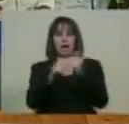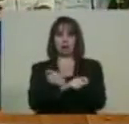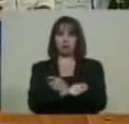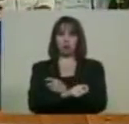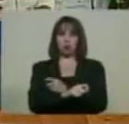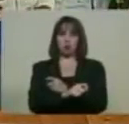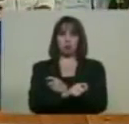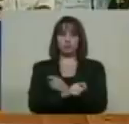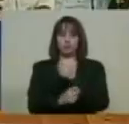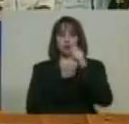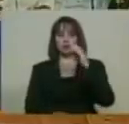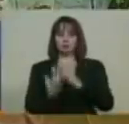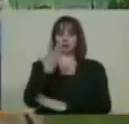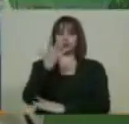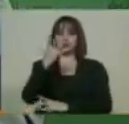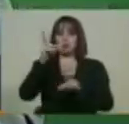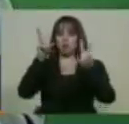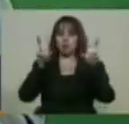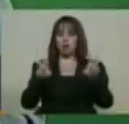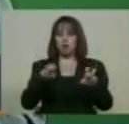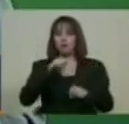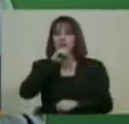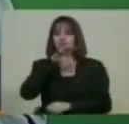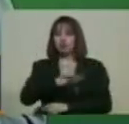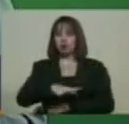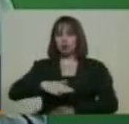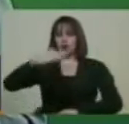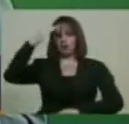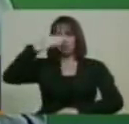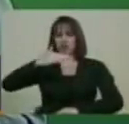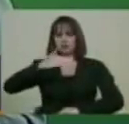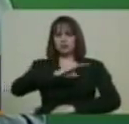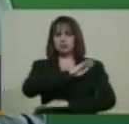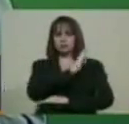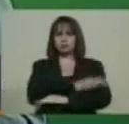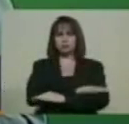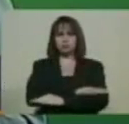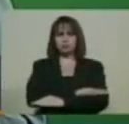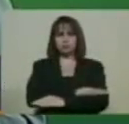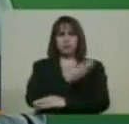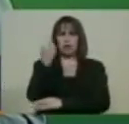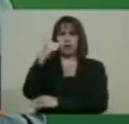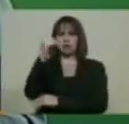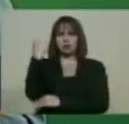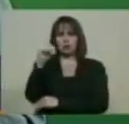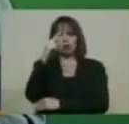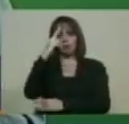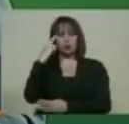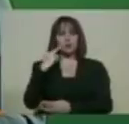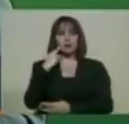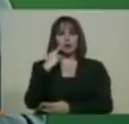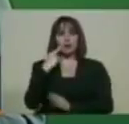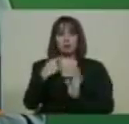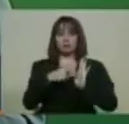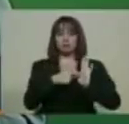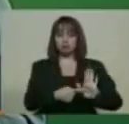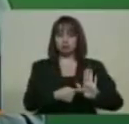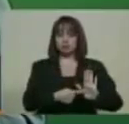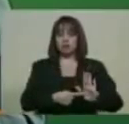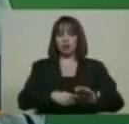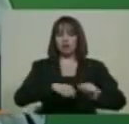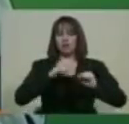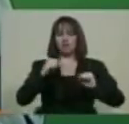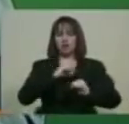el resurgimiento histórico de la Fuerza Armada Nacional Bolivariana, de la Fuerza de